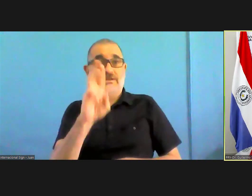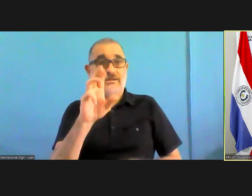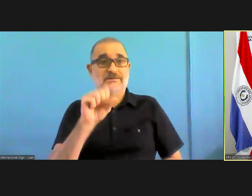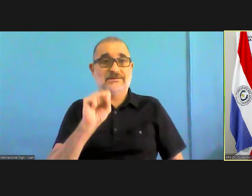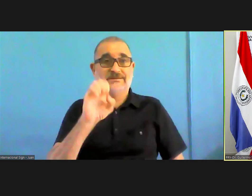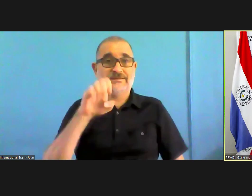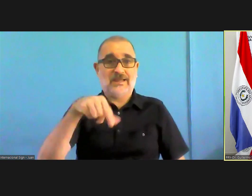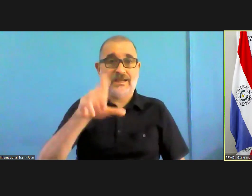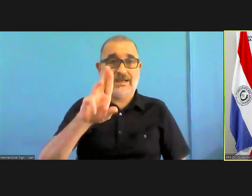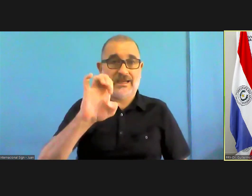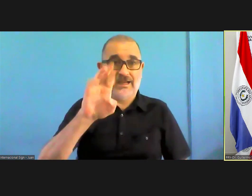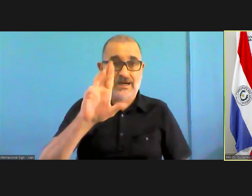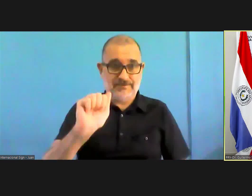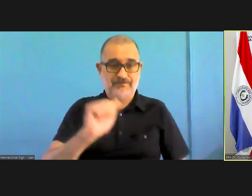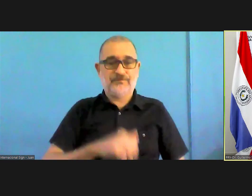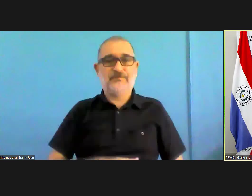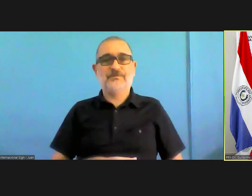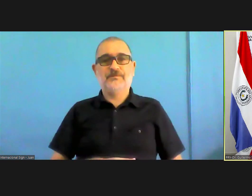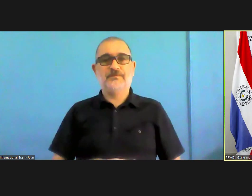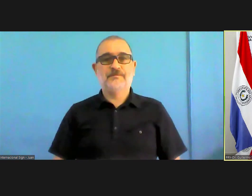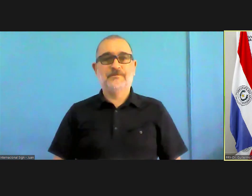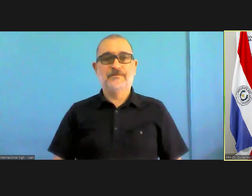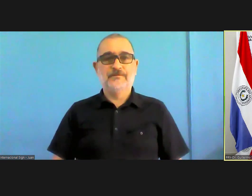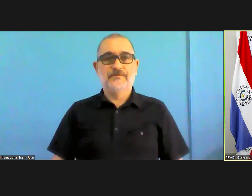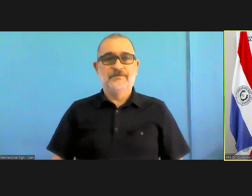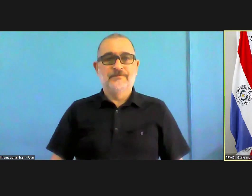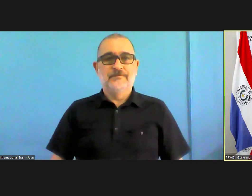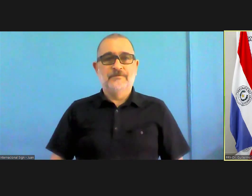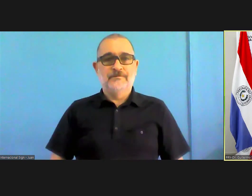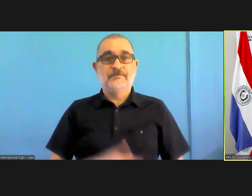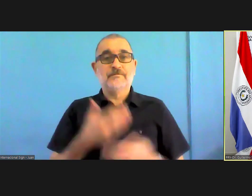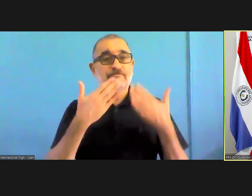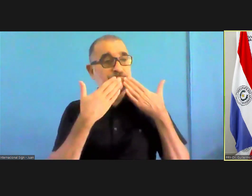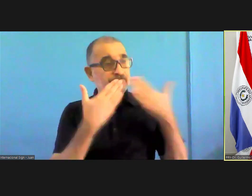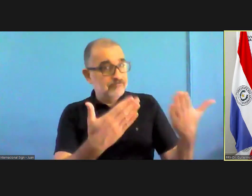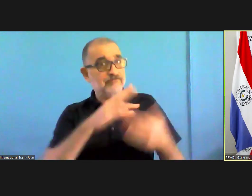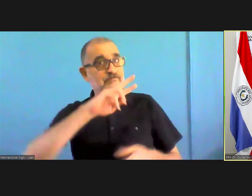Estimadas autoridades, compañeros, voy a presentar la experiencia de Paraguay. Compartir.